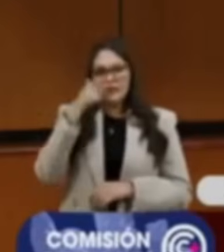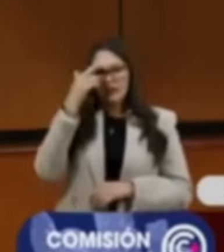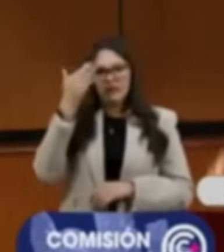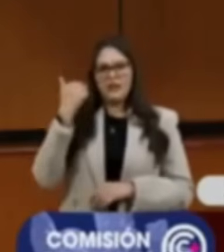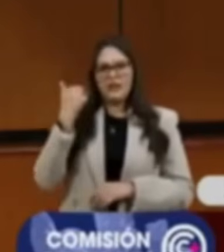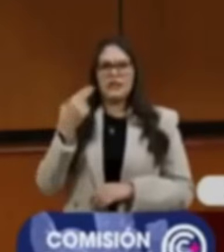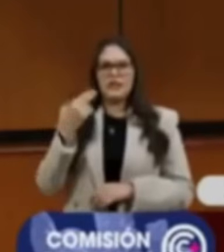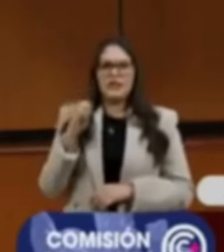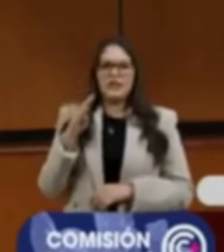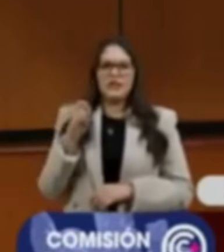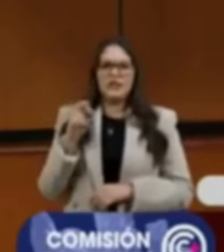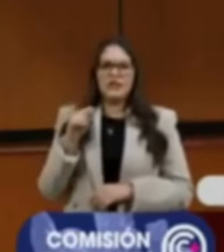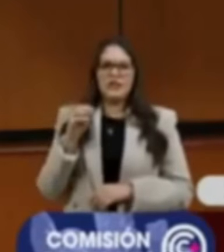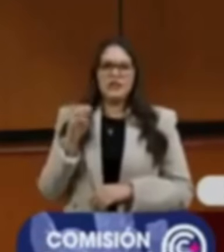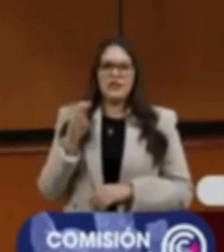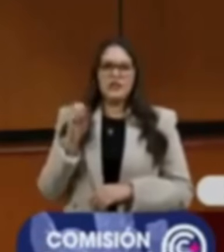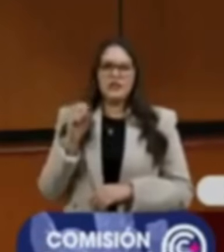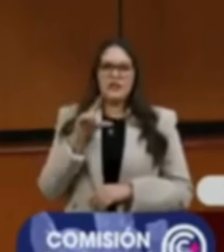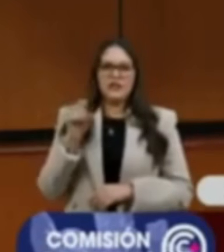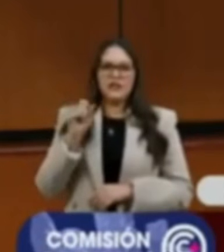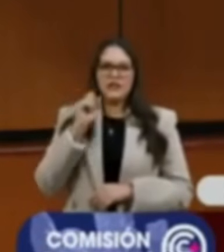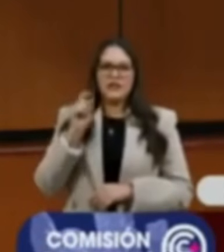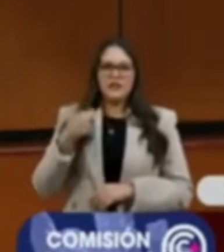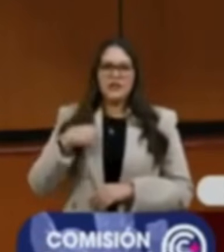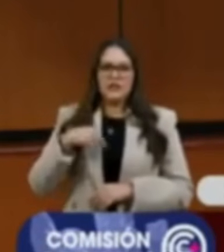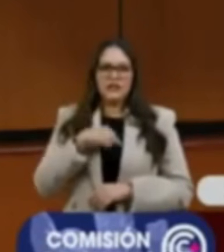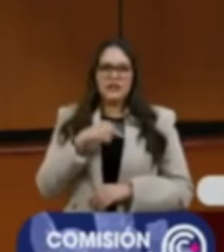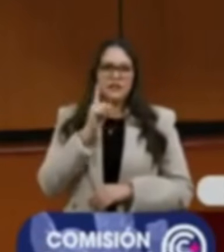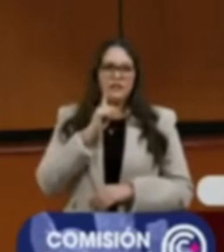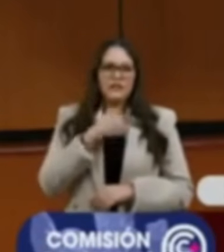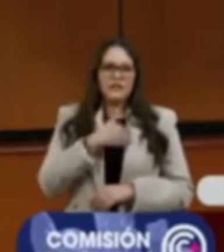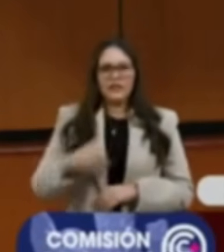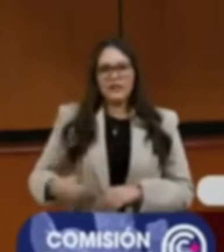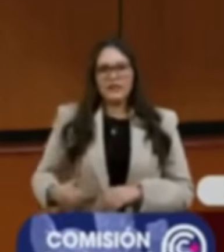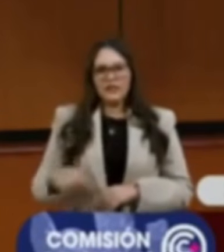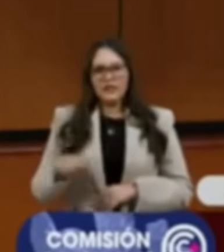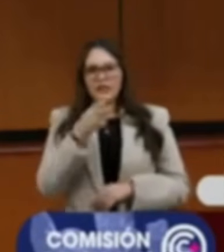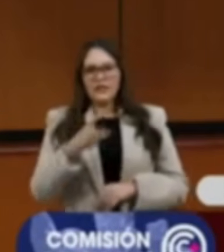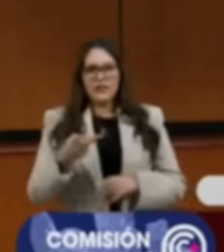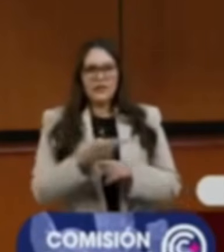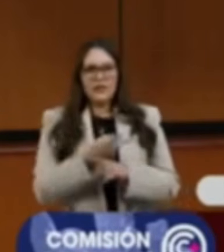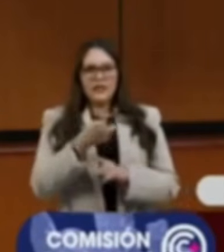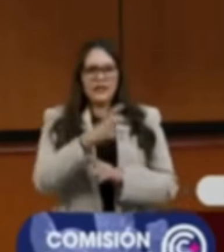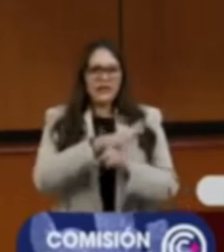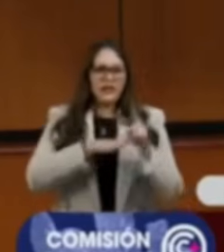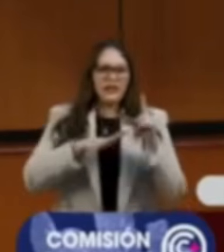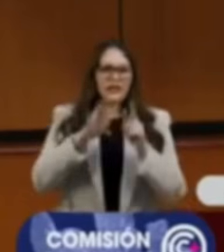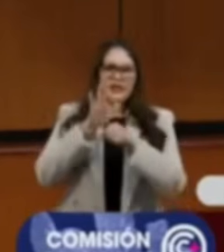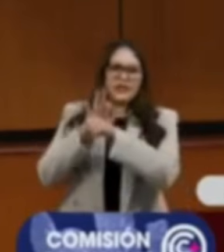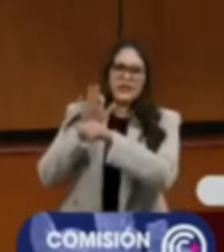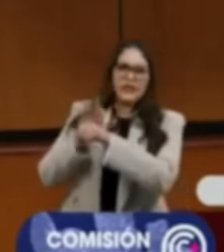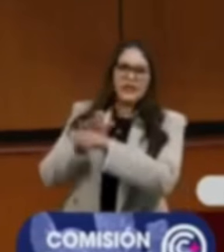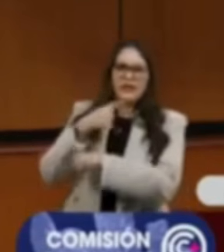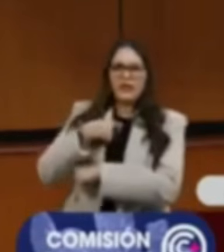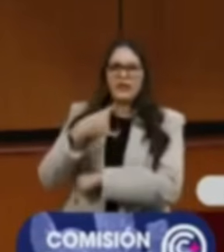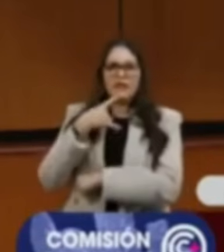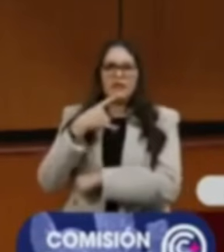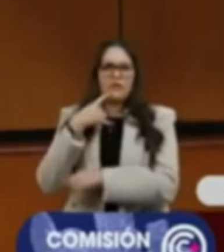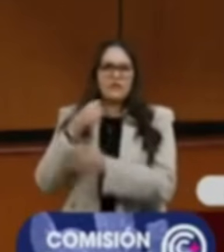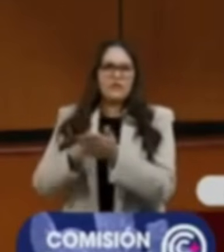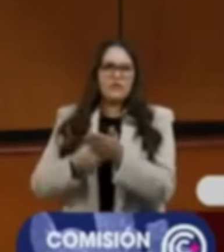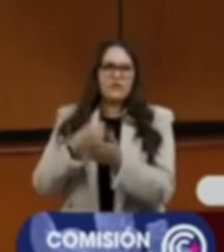de nuestra presidenta Laura Itzel. Ustedes son de lo peor. No vuelvan a hacer eso y no vuelvan a ofender a las personas que hemos luchado durante